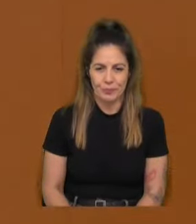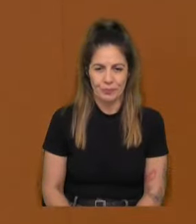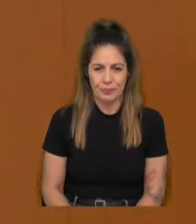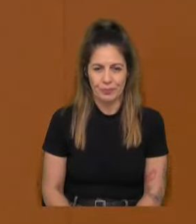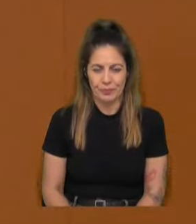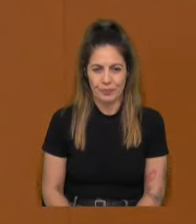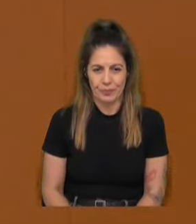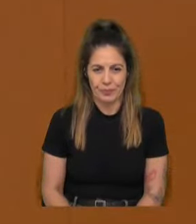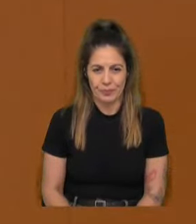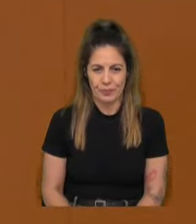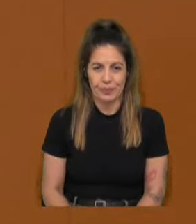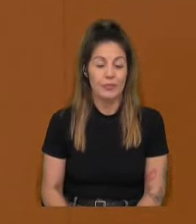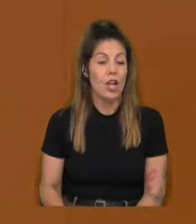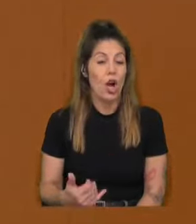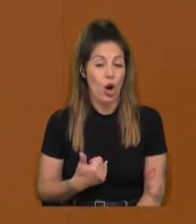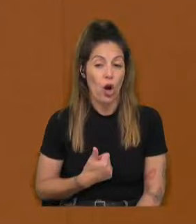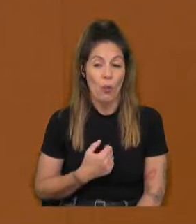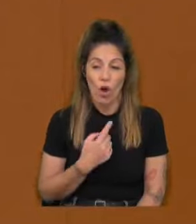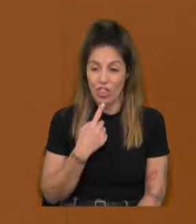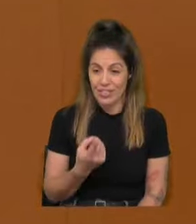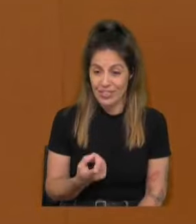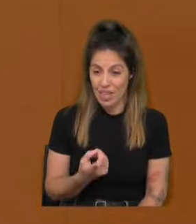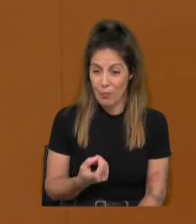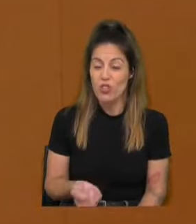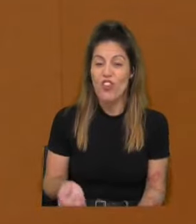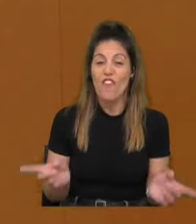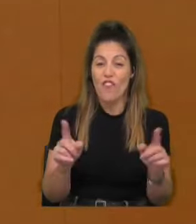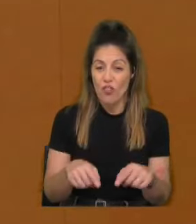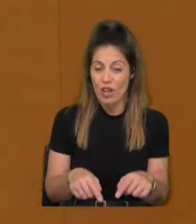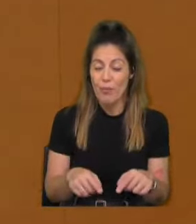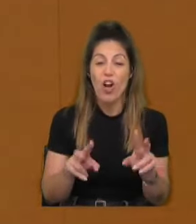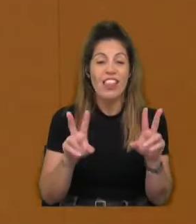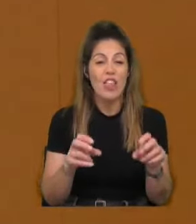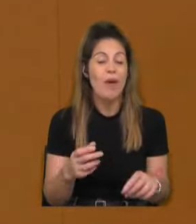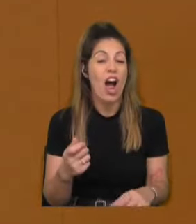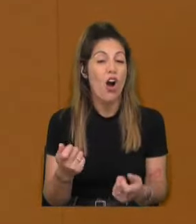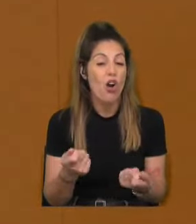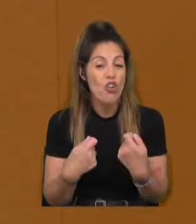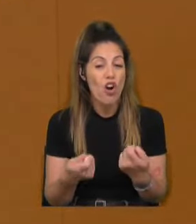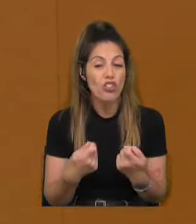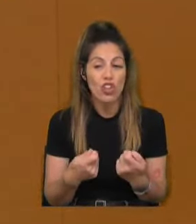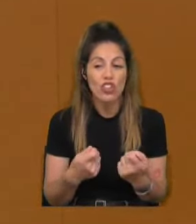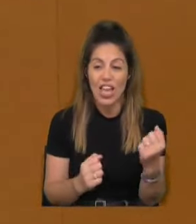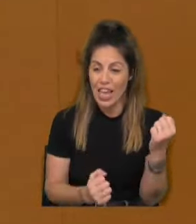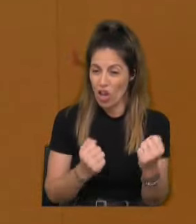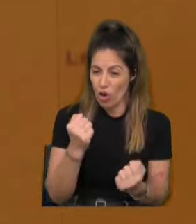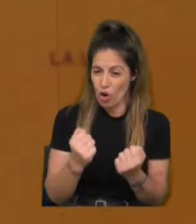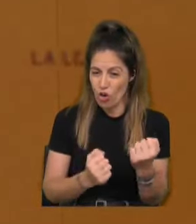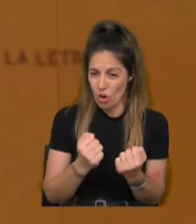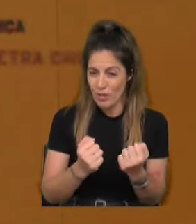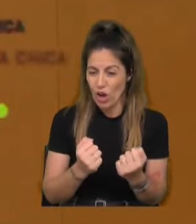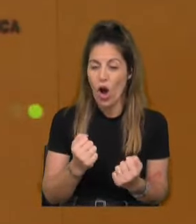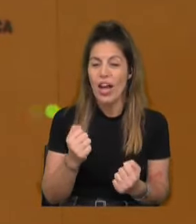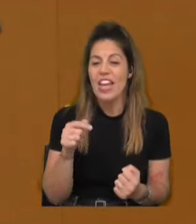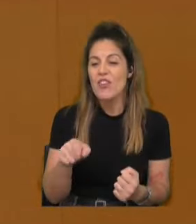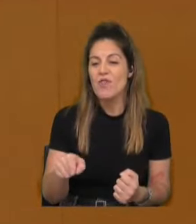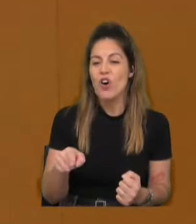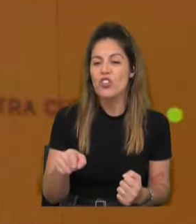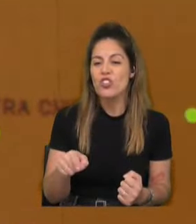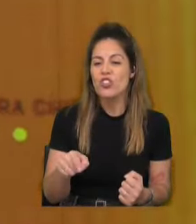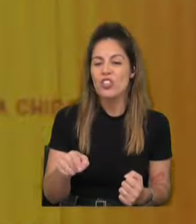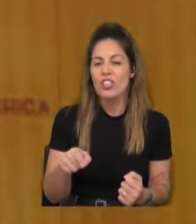pnt como decíamos somaruga íbamos a volver sobre el tema de los costos económicos Y qué te parece a vos